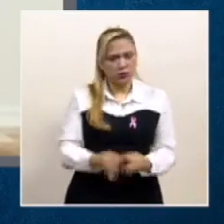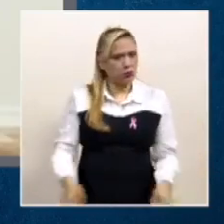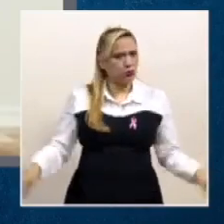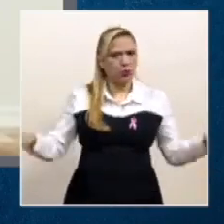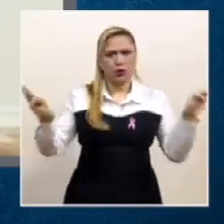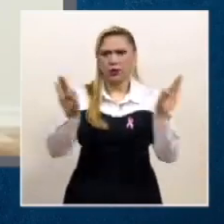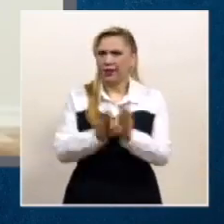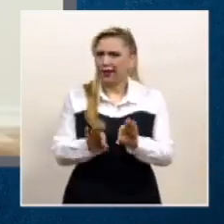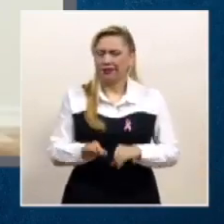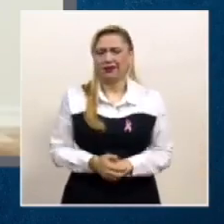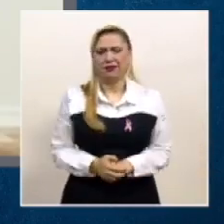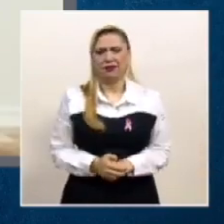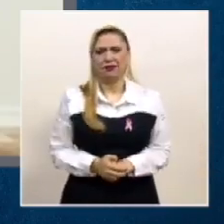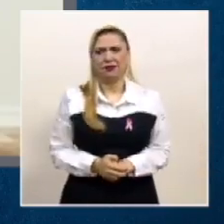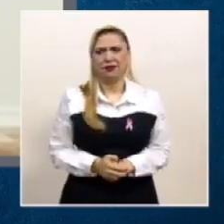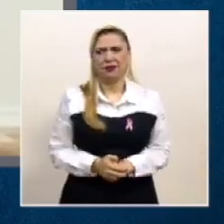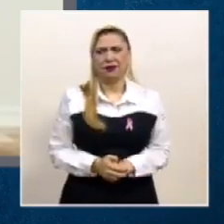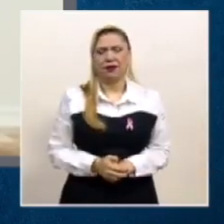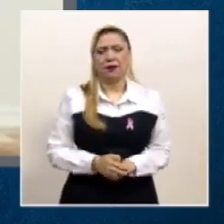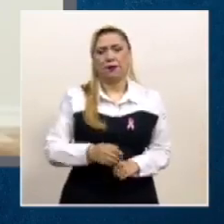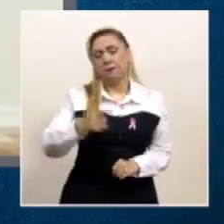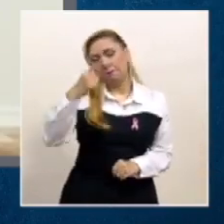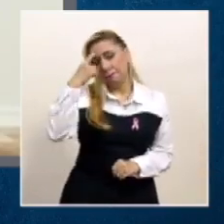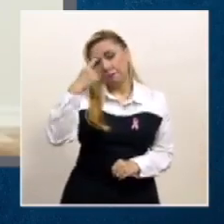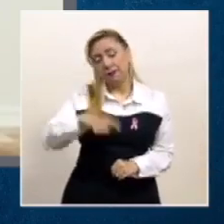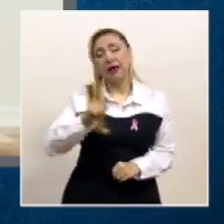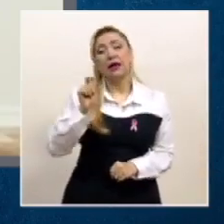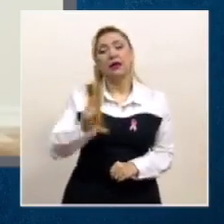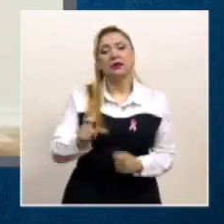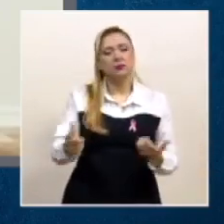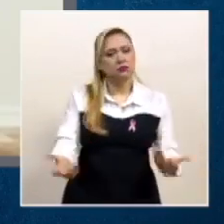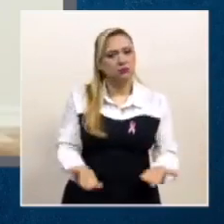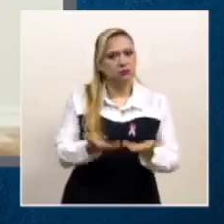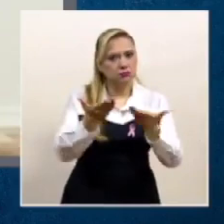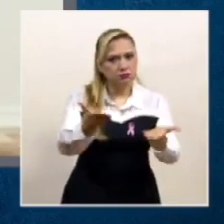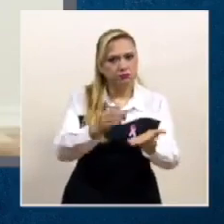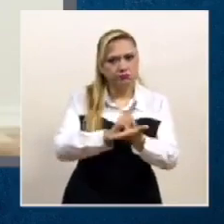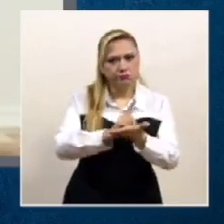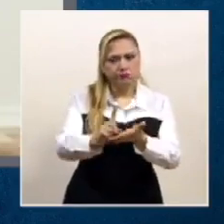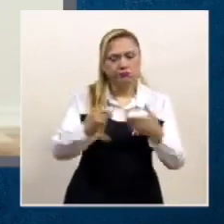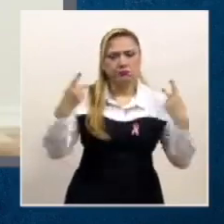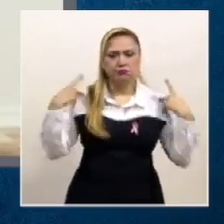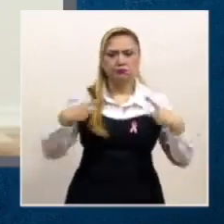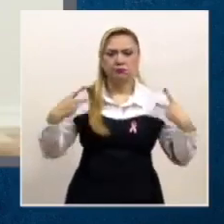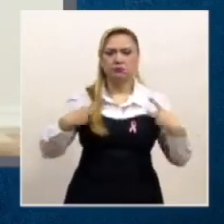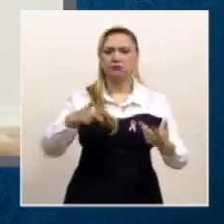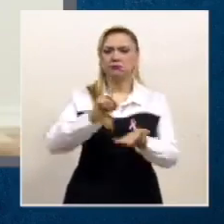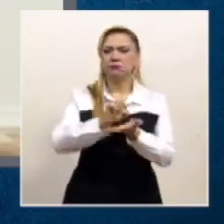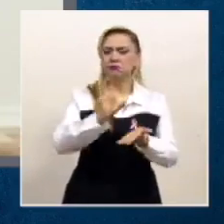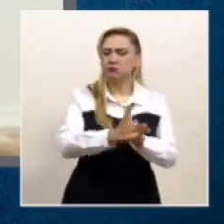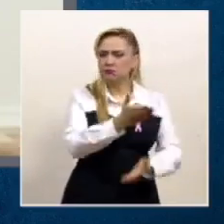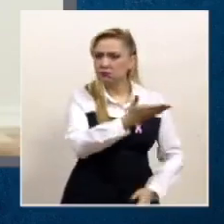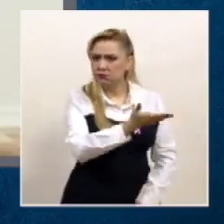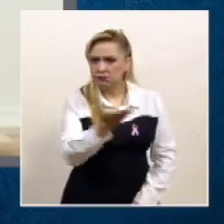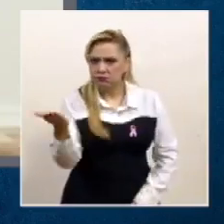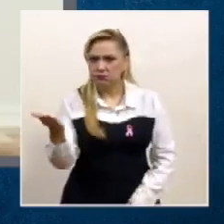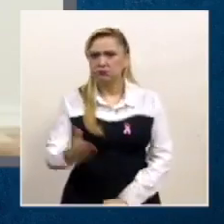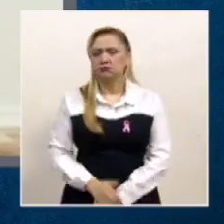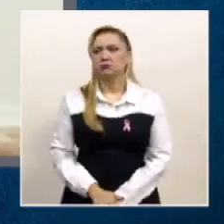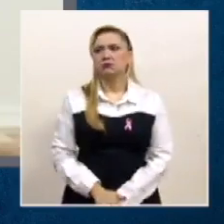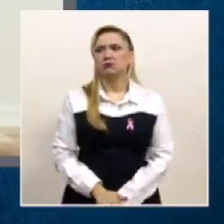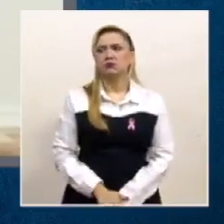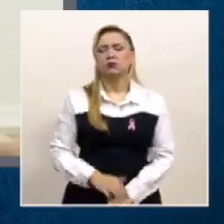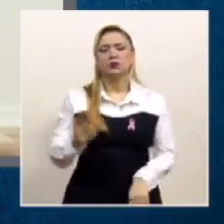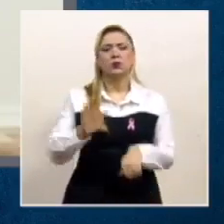importante, sobre todo tratando de garantizar los derechos de las personas con discapacidad, tratando